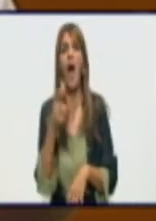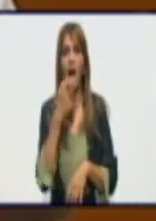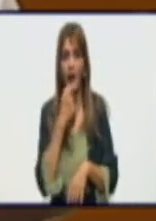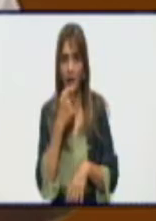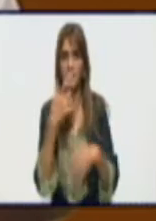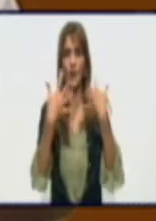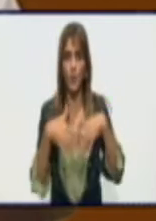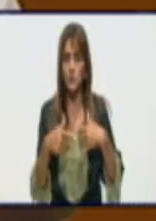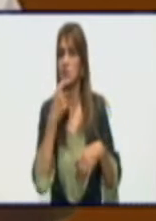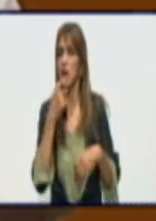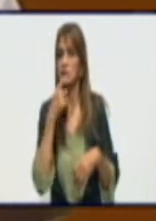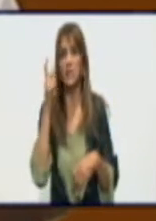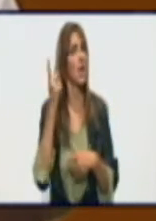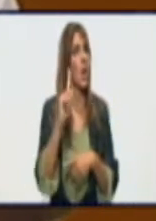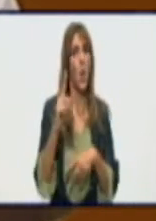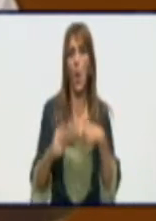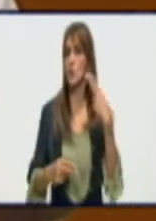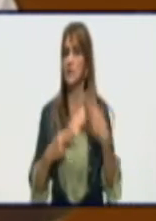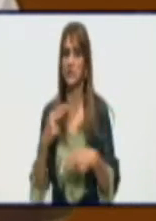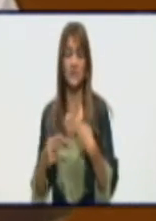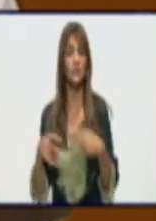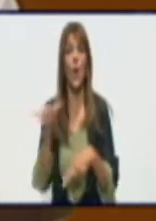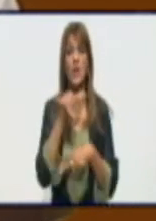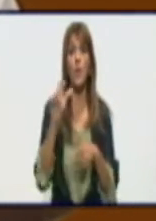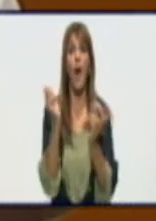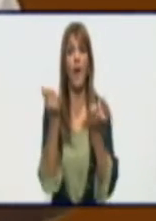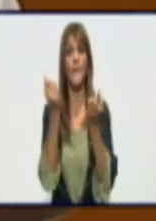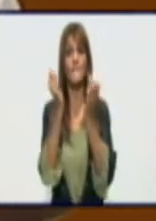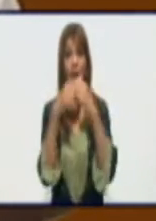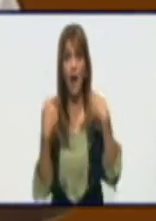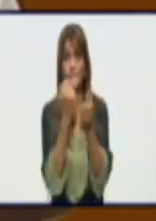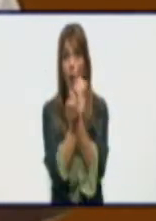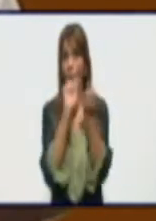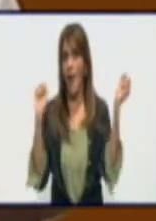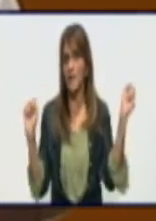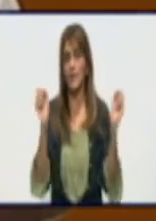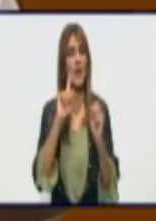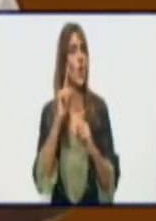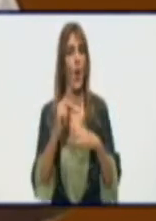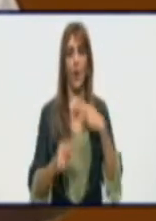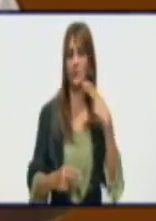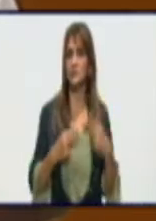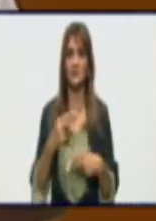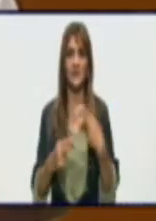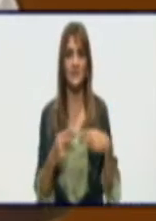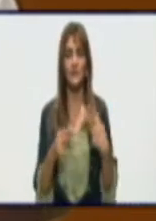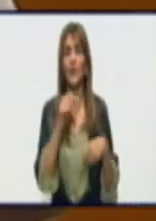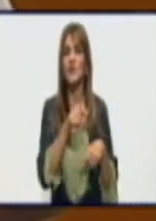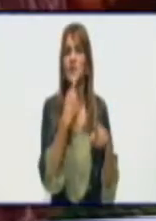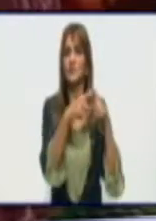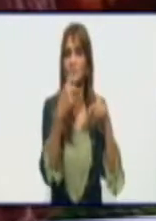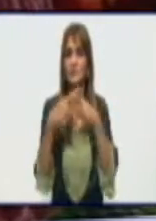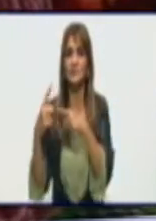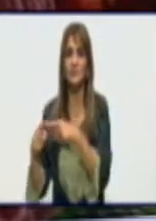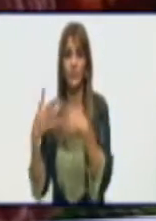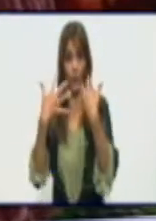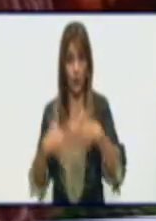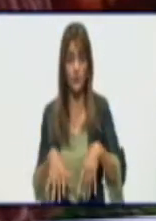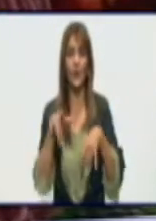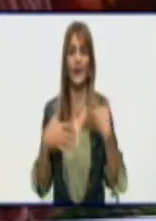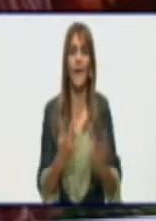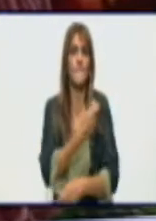población. Estamos hablando también del pan liberado, que son productos que realmente la población está acostumbrada a adquirirlo diariamente. Hoy no